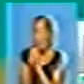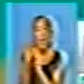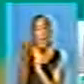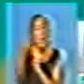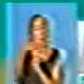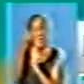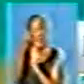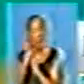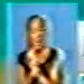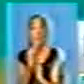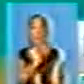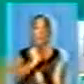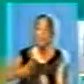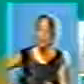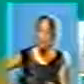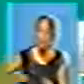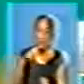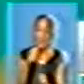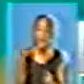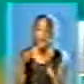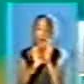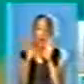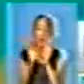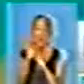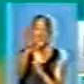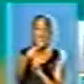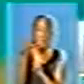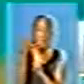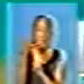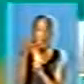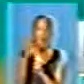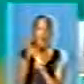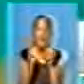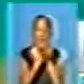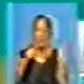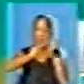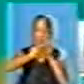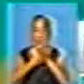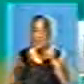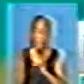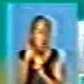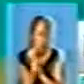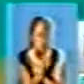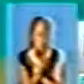amadeo presidente de la comisión llamó en ese momento un cuarto intermedio escucha